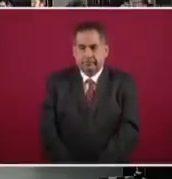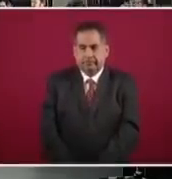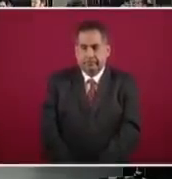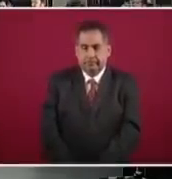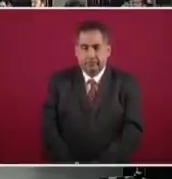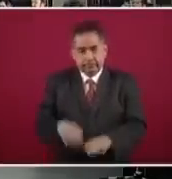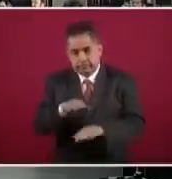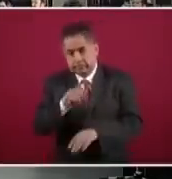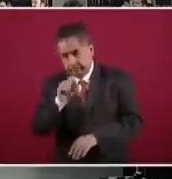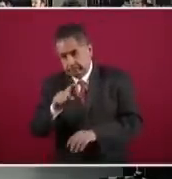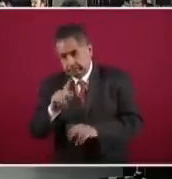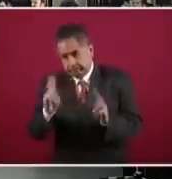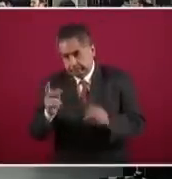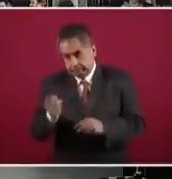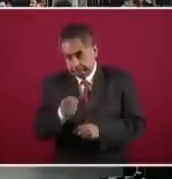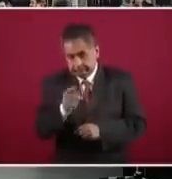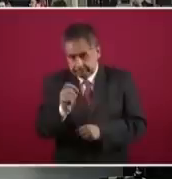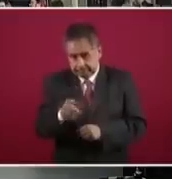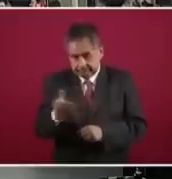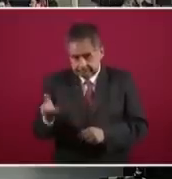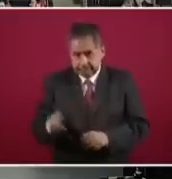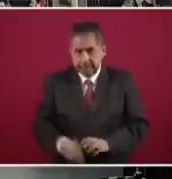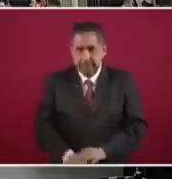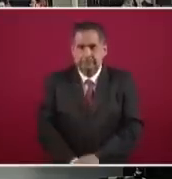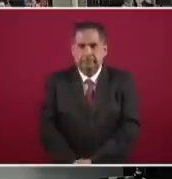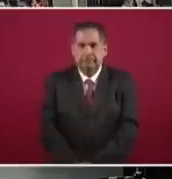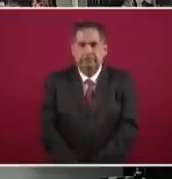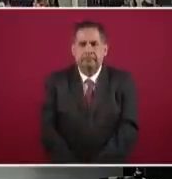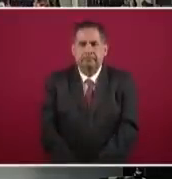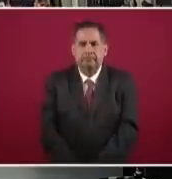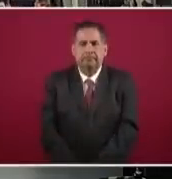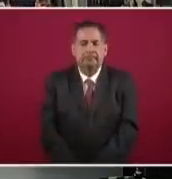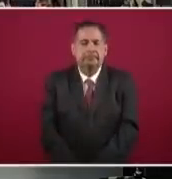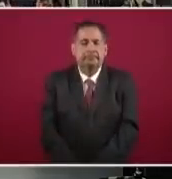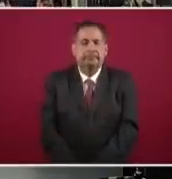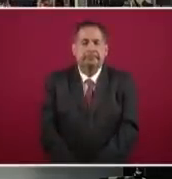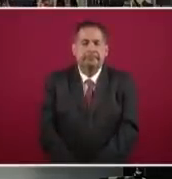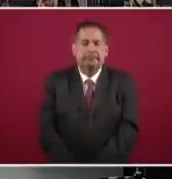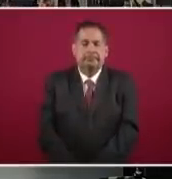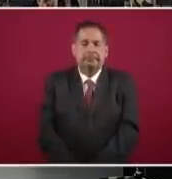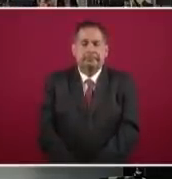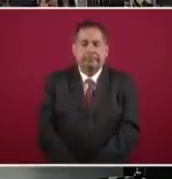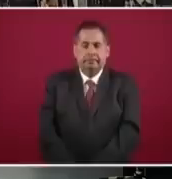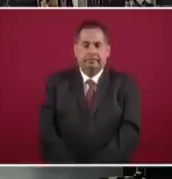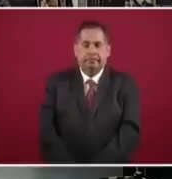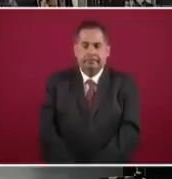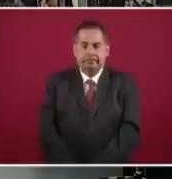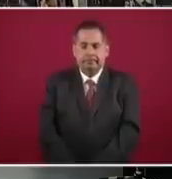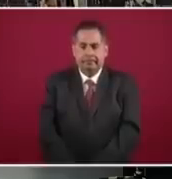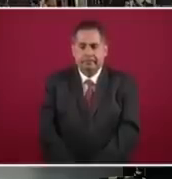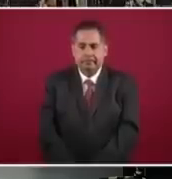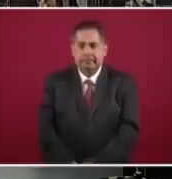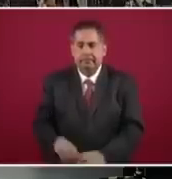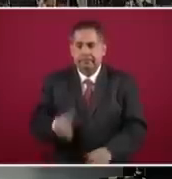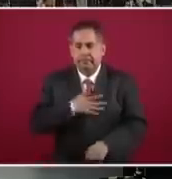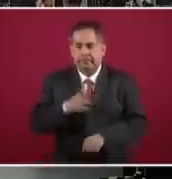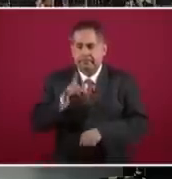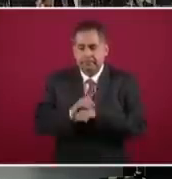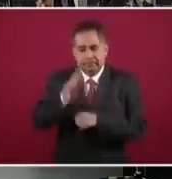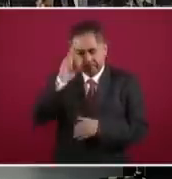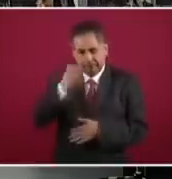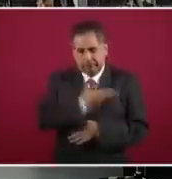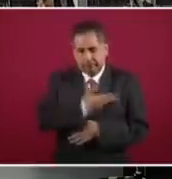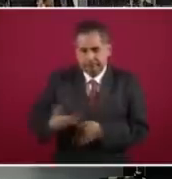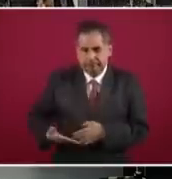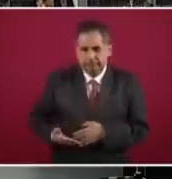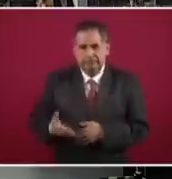tema. ¿Sí? Entonces, sobre el tema. Aquí. Buenos días, señor presidente.